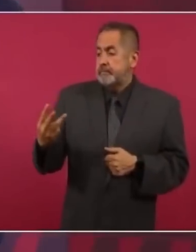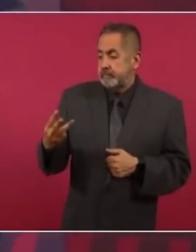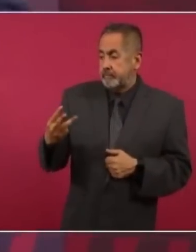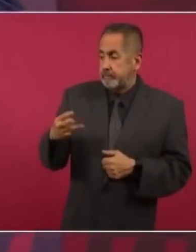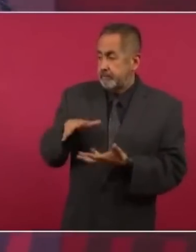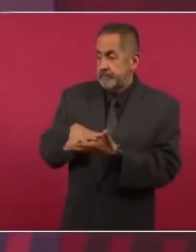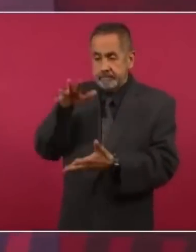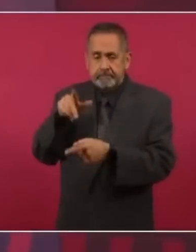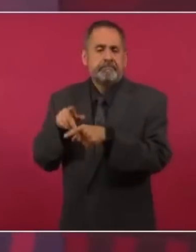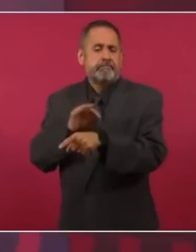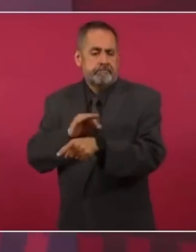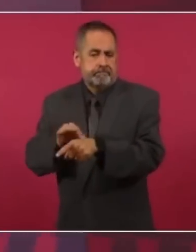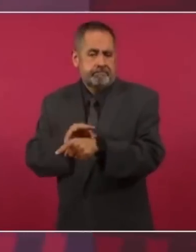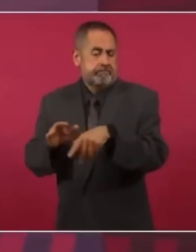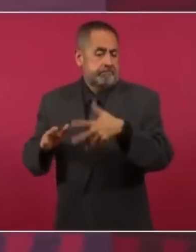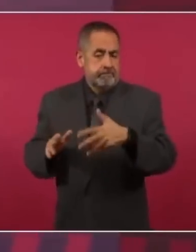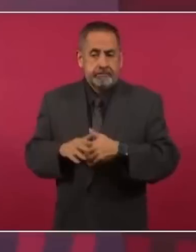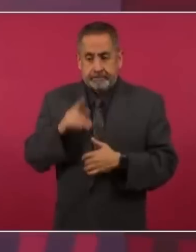De 500 diputados,